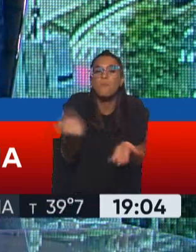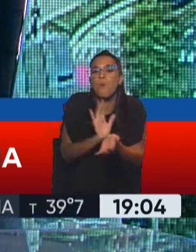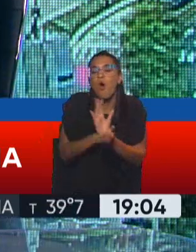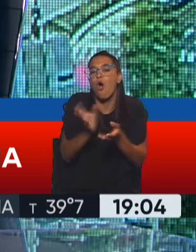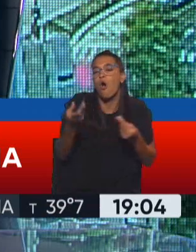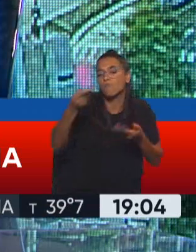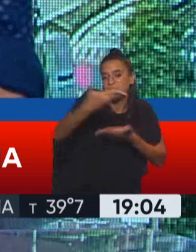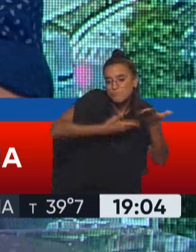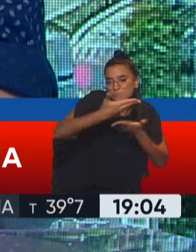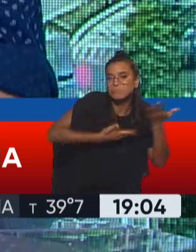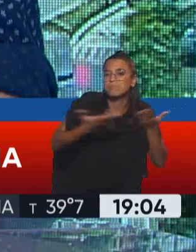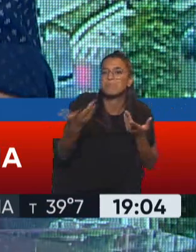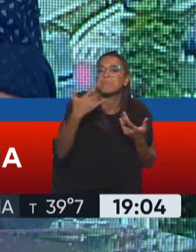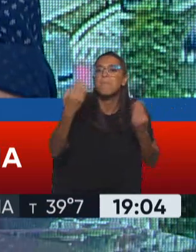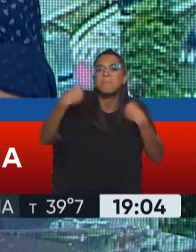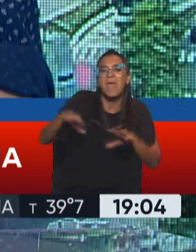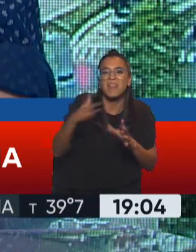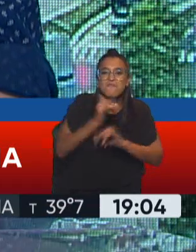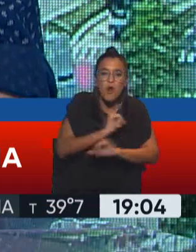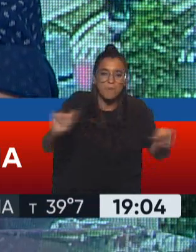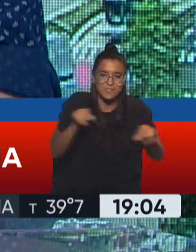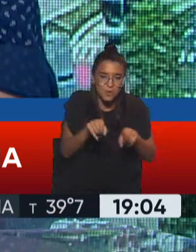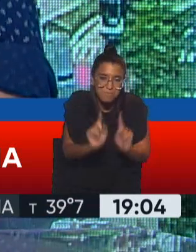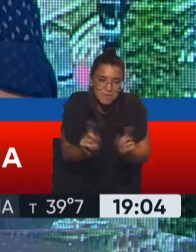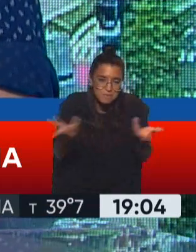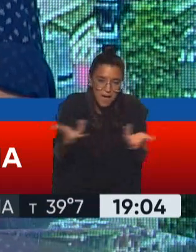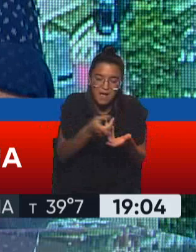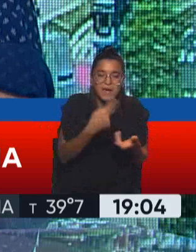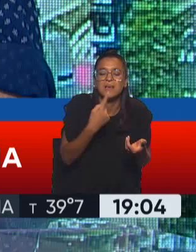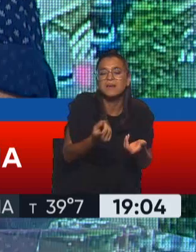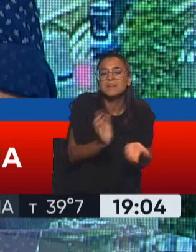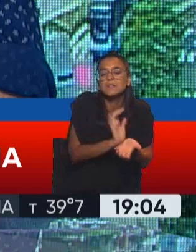offshore, por un lado. Por otro lado, recientemente